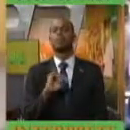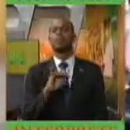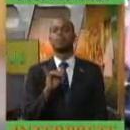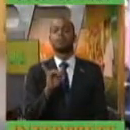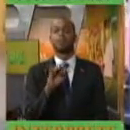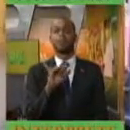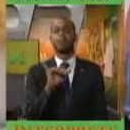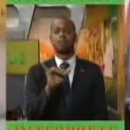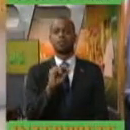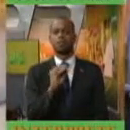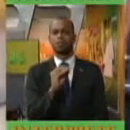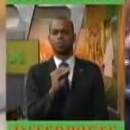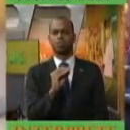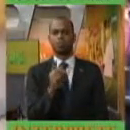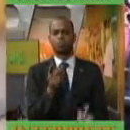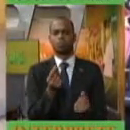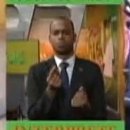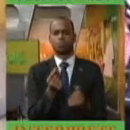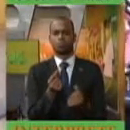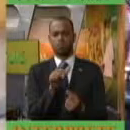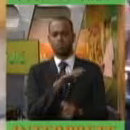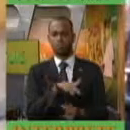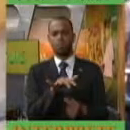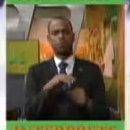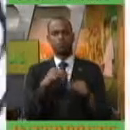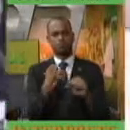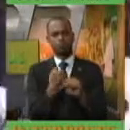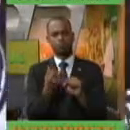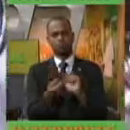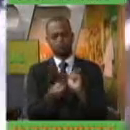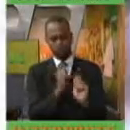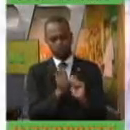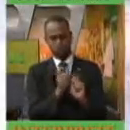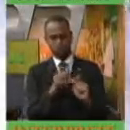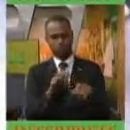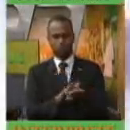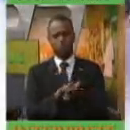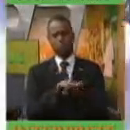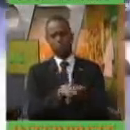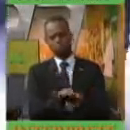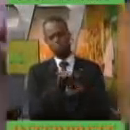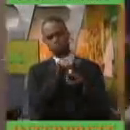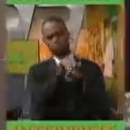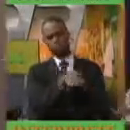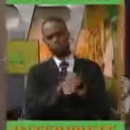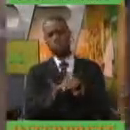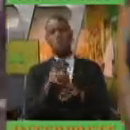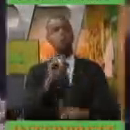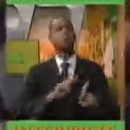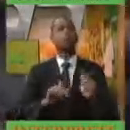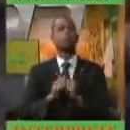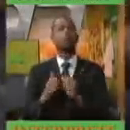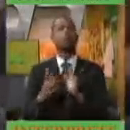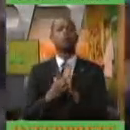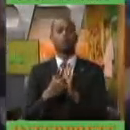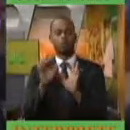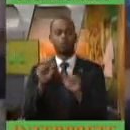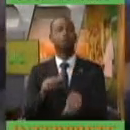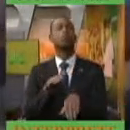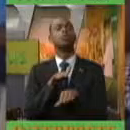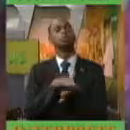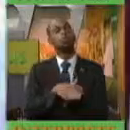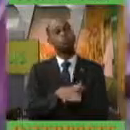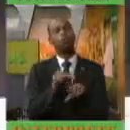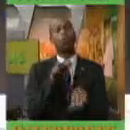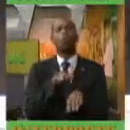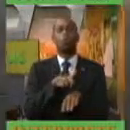haciendo en un segmento de esta playa, lo que son las rampas para que personas con discapacidad